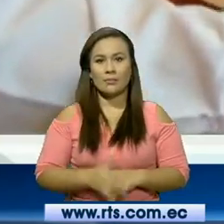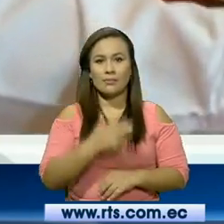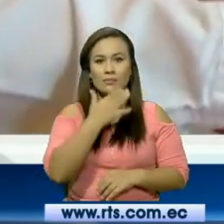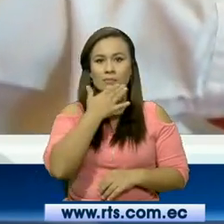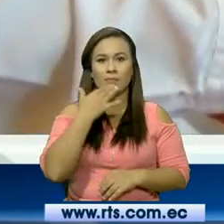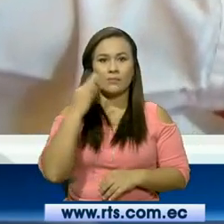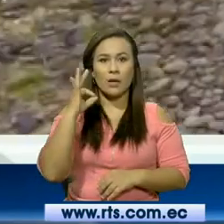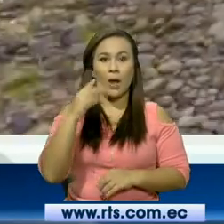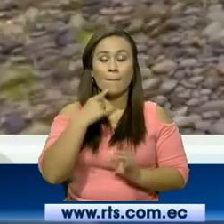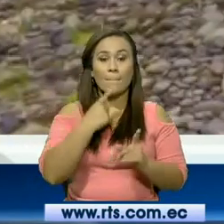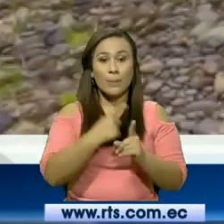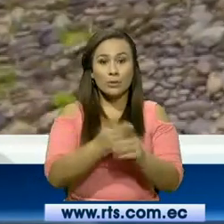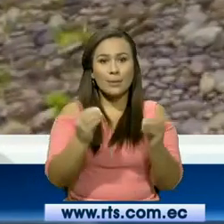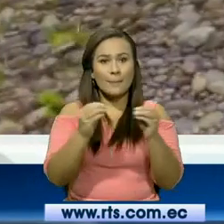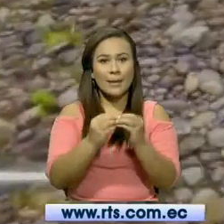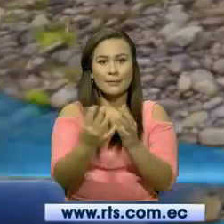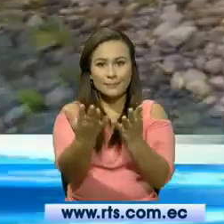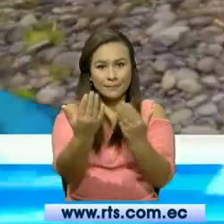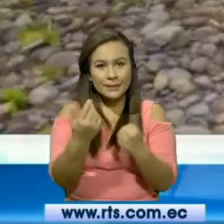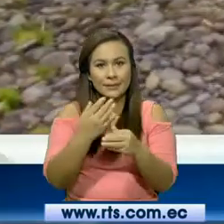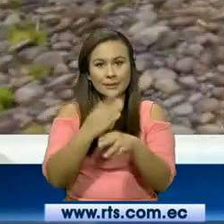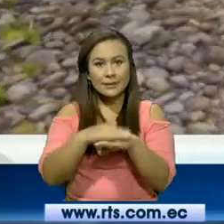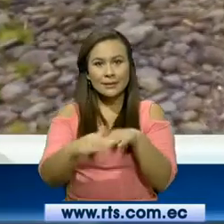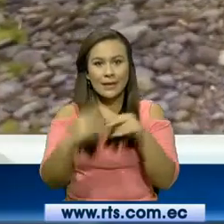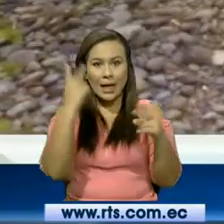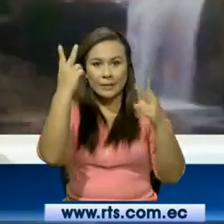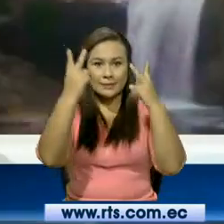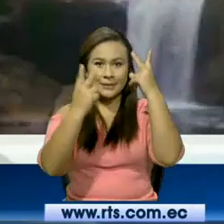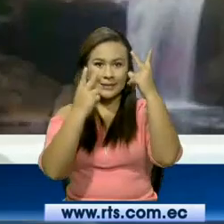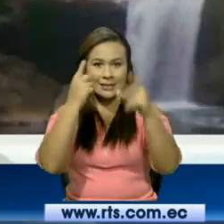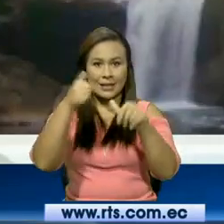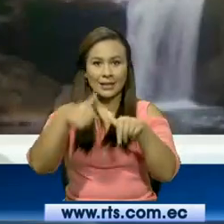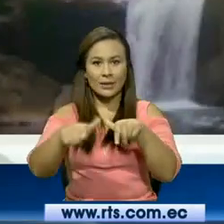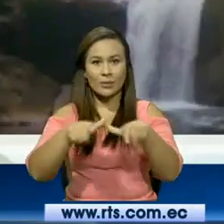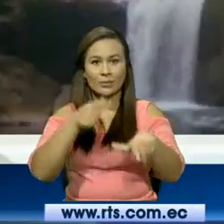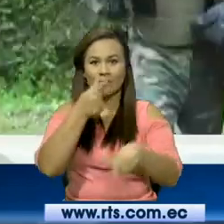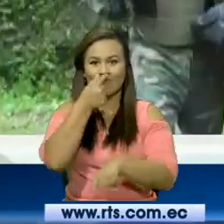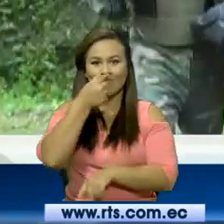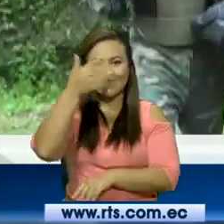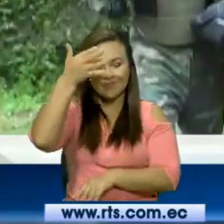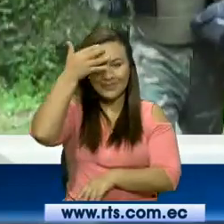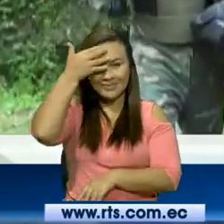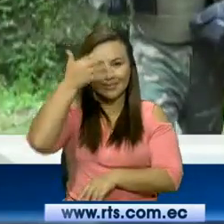esto y mucho más, les invitamos a visitar el corazón del país, Santo Domingo.